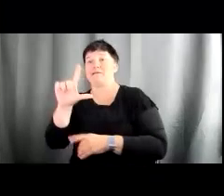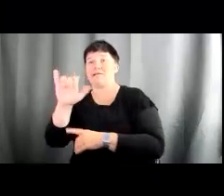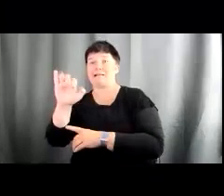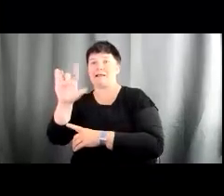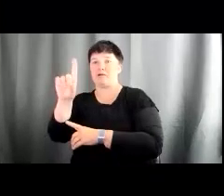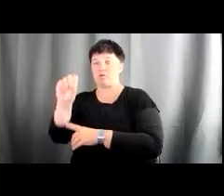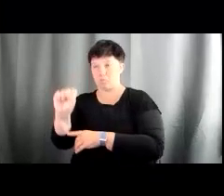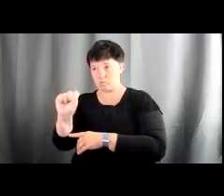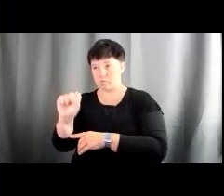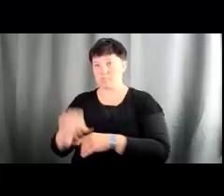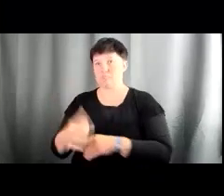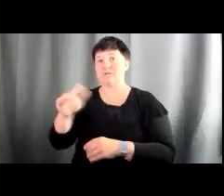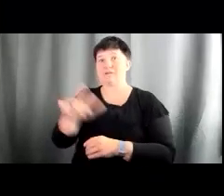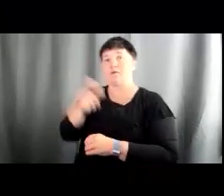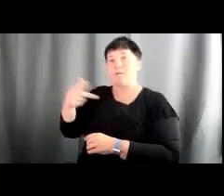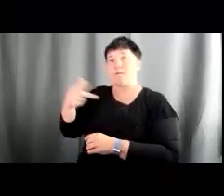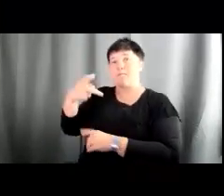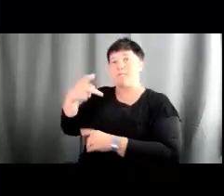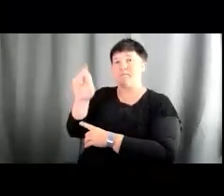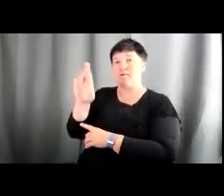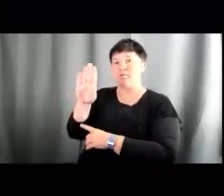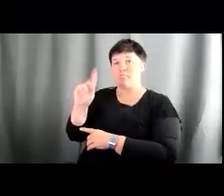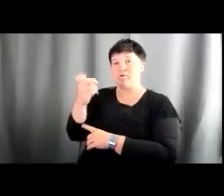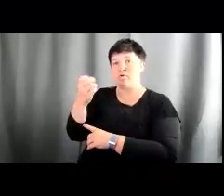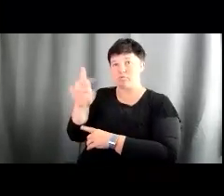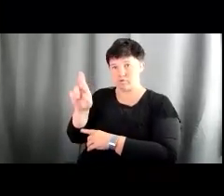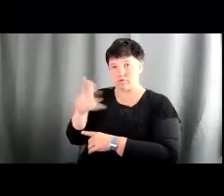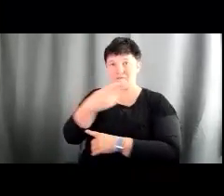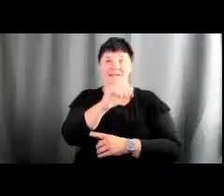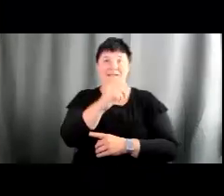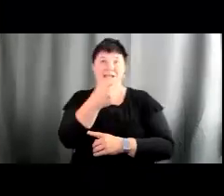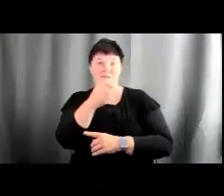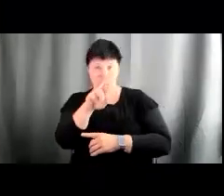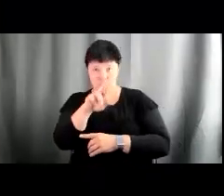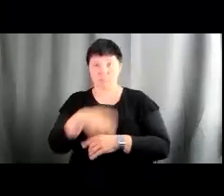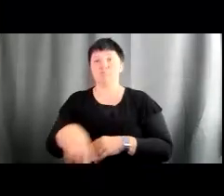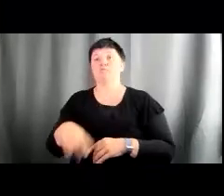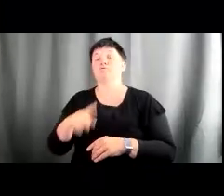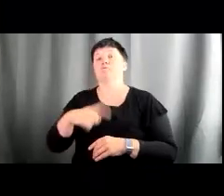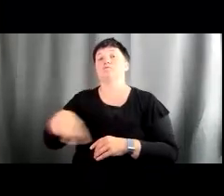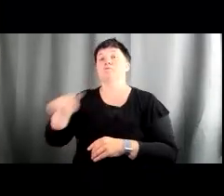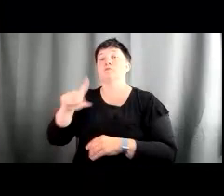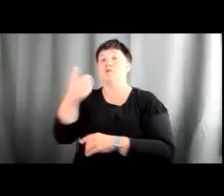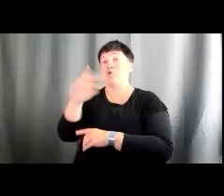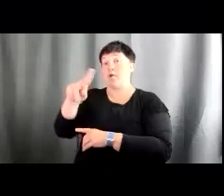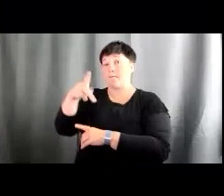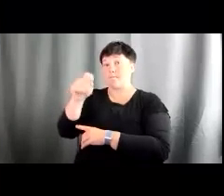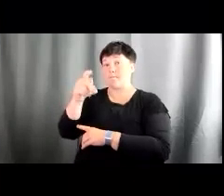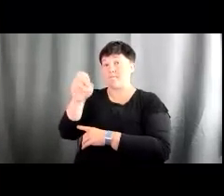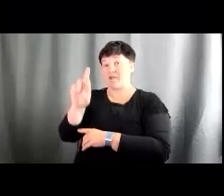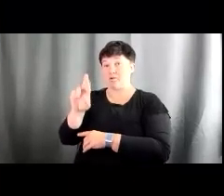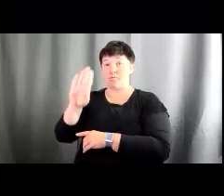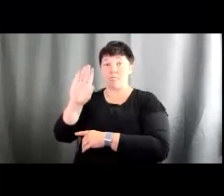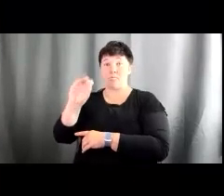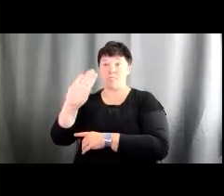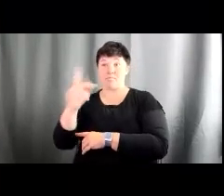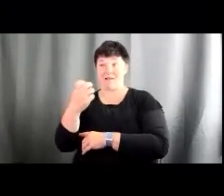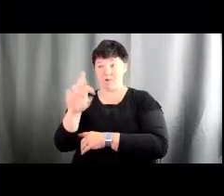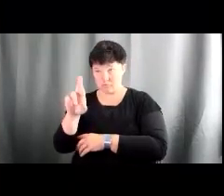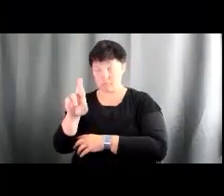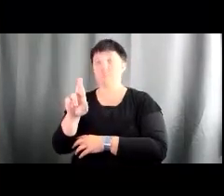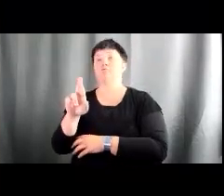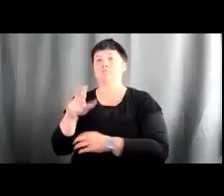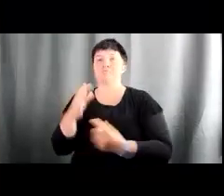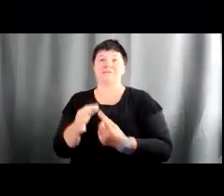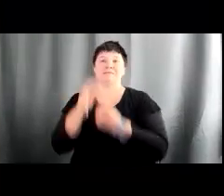Nora Álvarez del Centro Climático, el doctor Gold y yo con Leidos. Ahora les presento al doctor Peter Boucher y a Héctor Tarrido